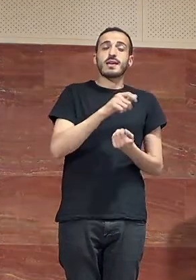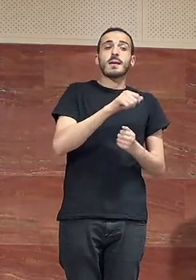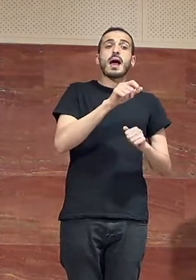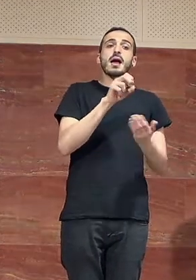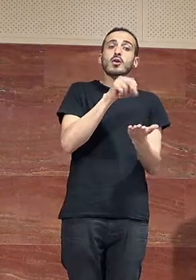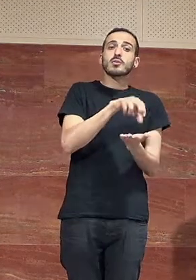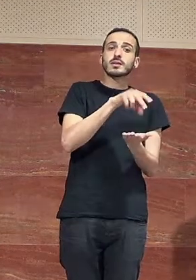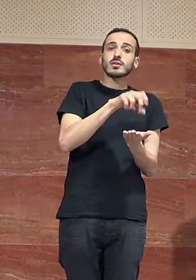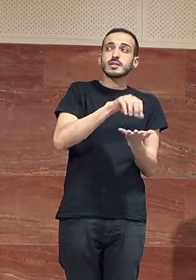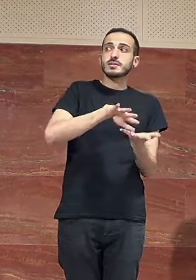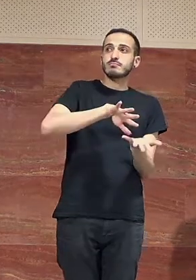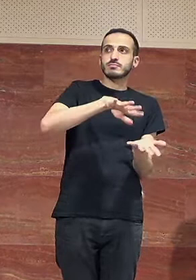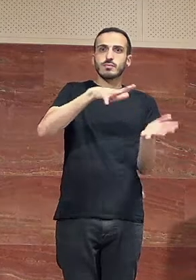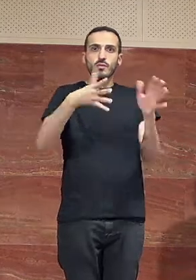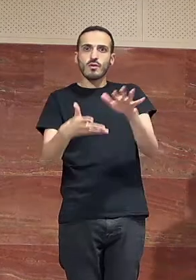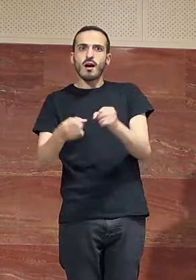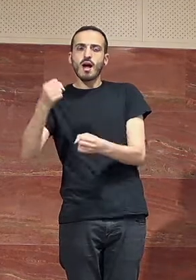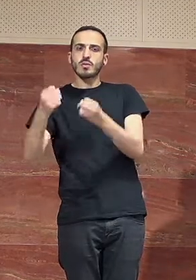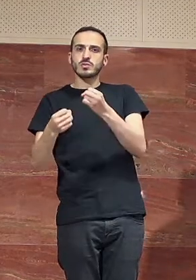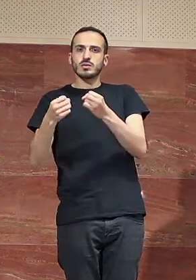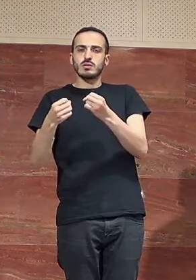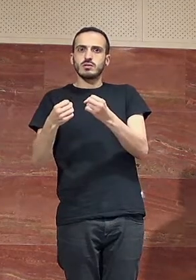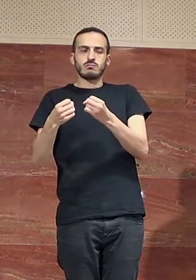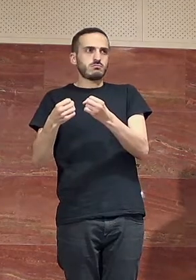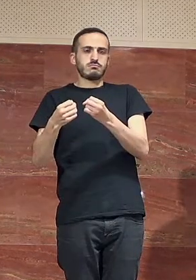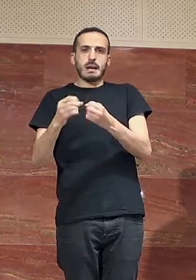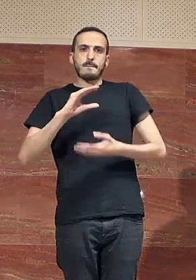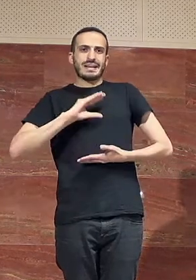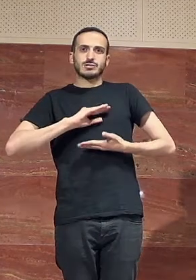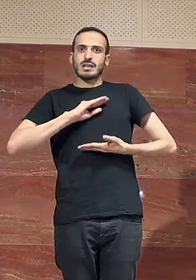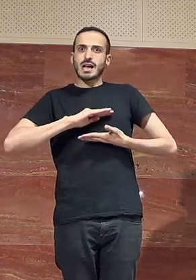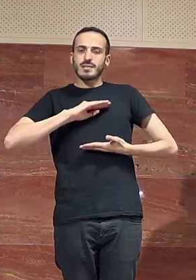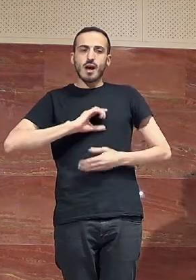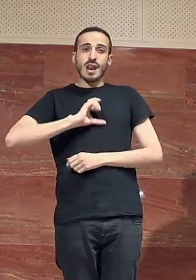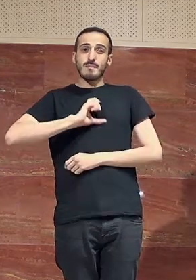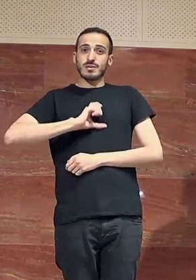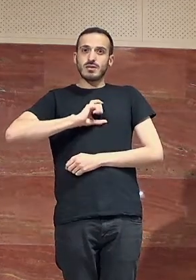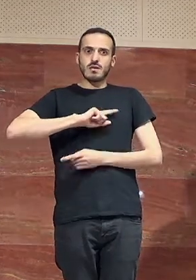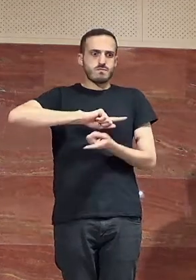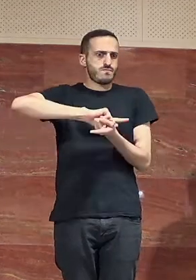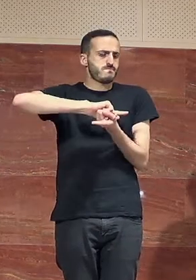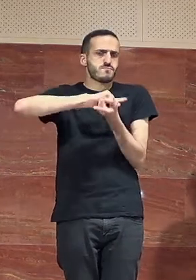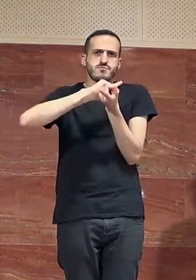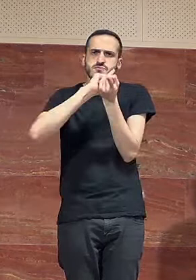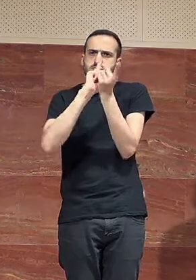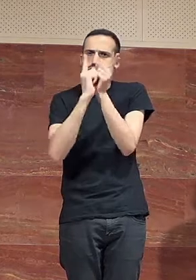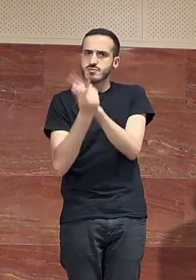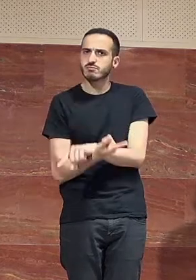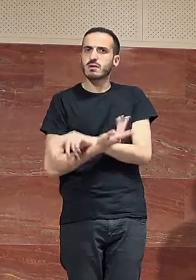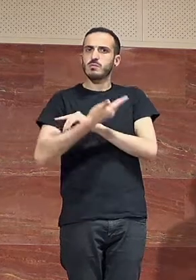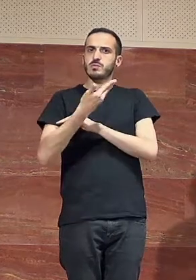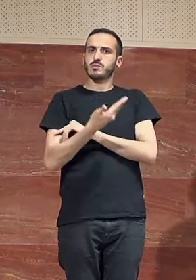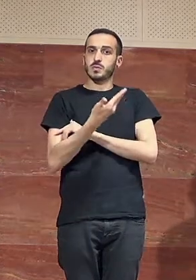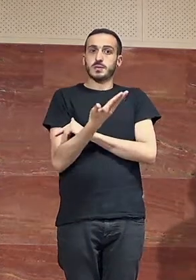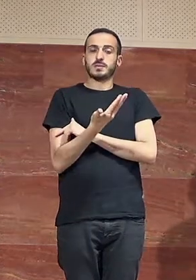¿no? Tenemos una personalidad que directamente se convierte en otra cuando subes al volante.